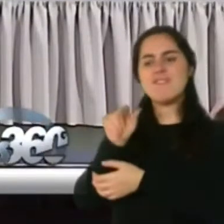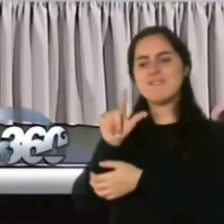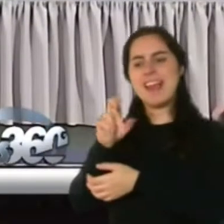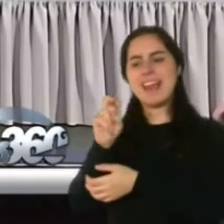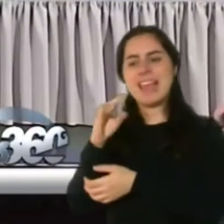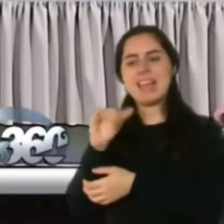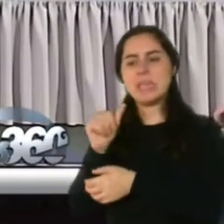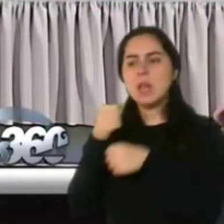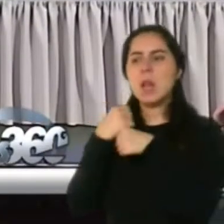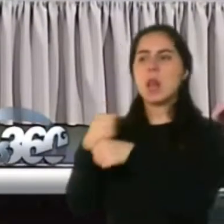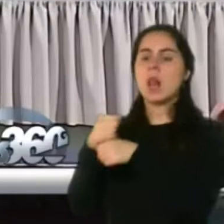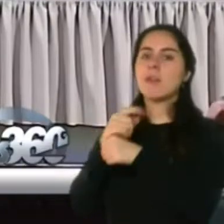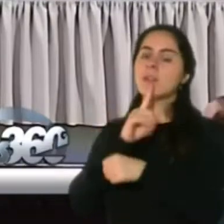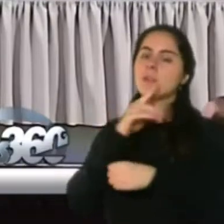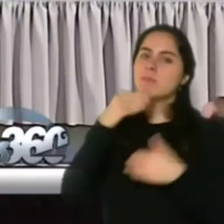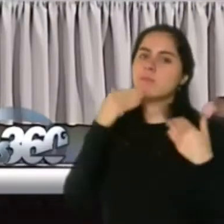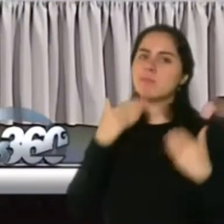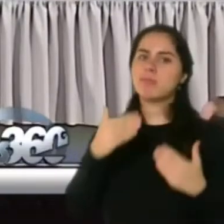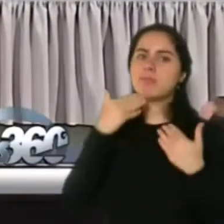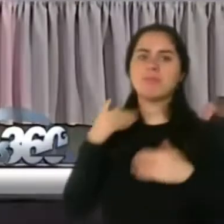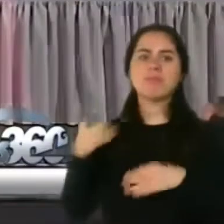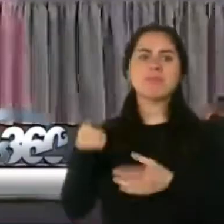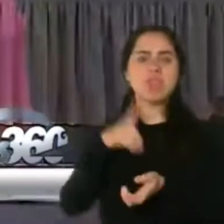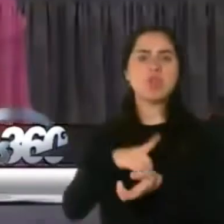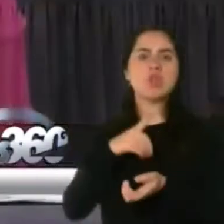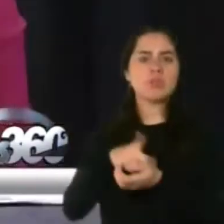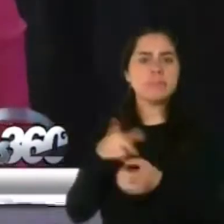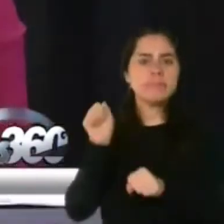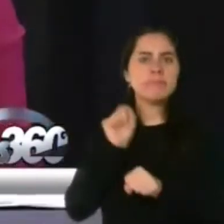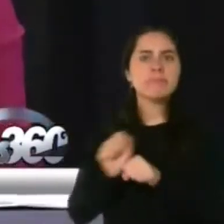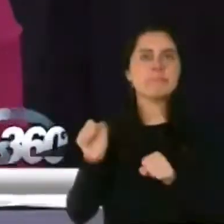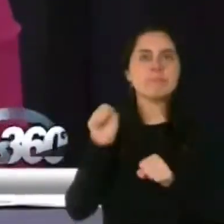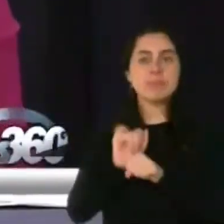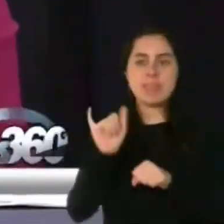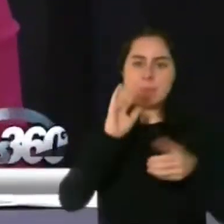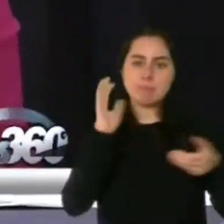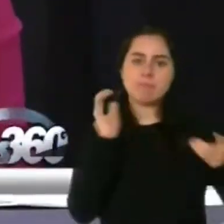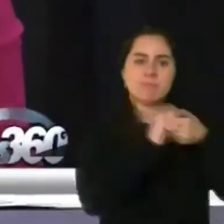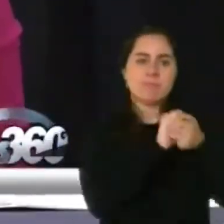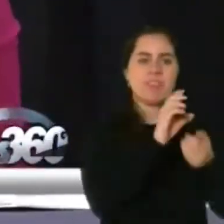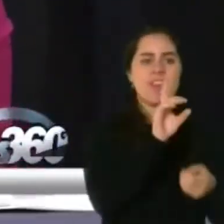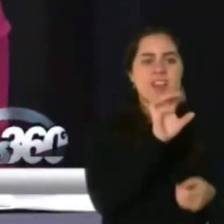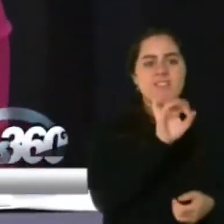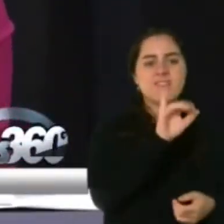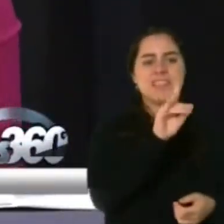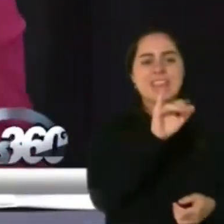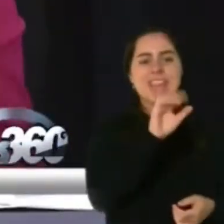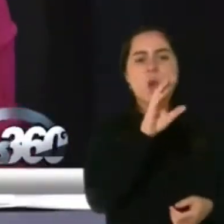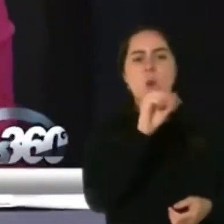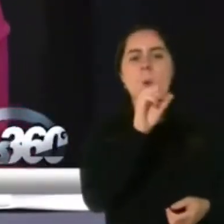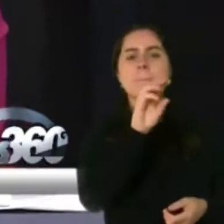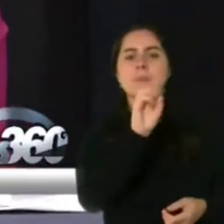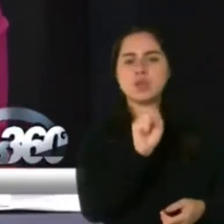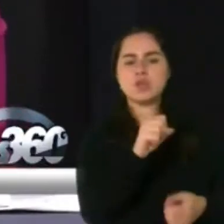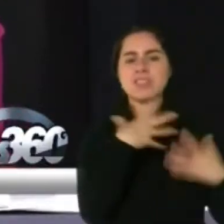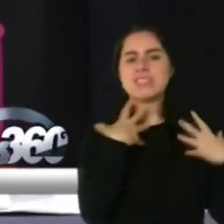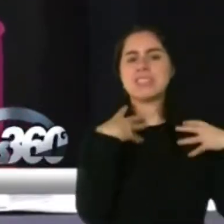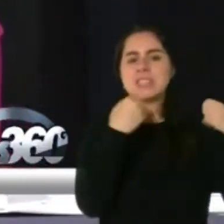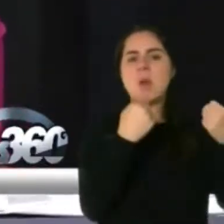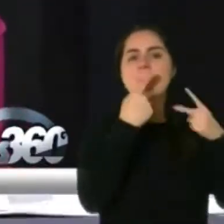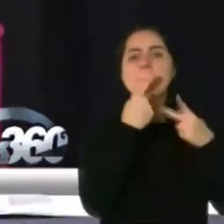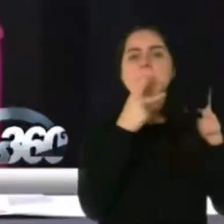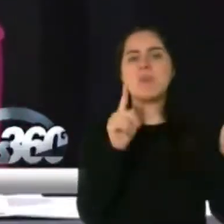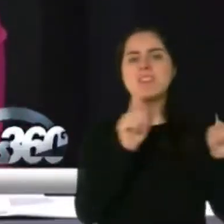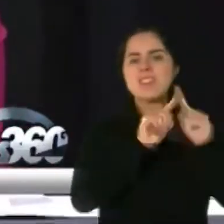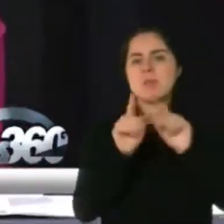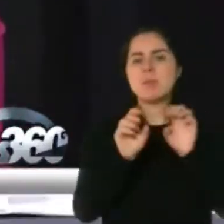la presentación del doctor. A este esfuerzo se une el Fideicomiso de Salud Pública, que integra varias organizaciones y